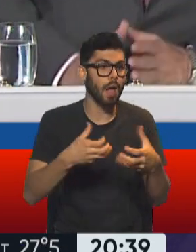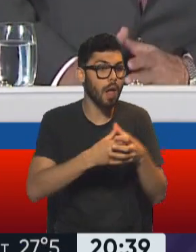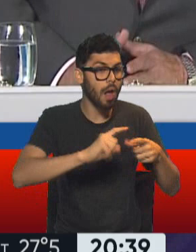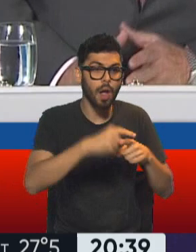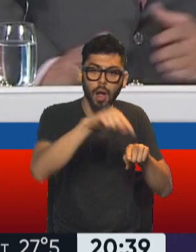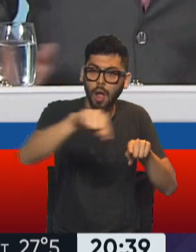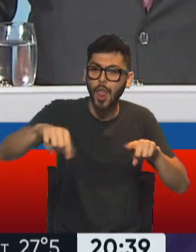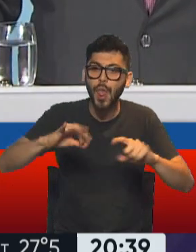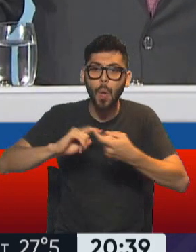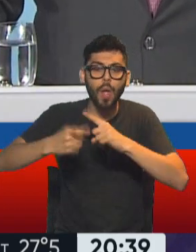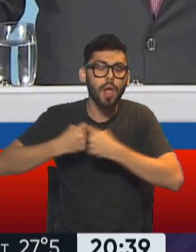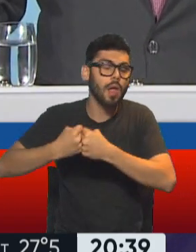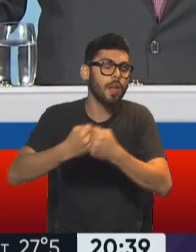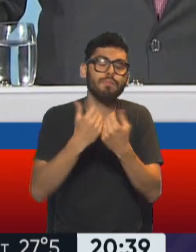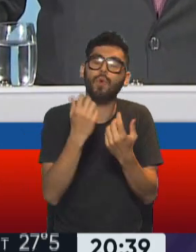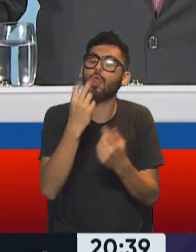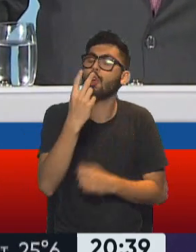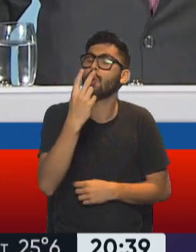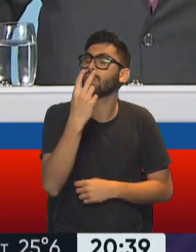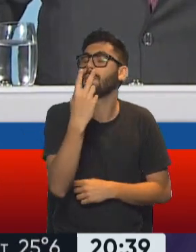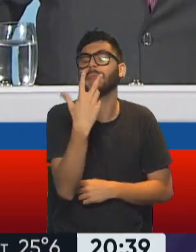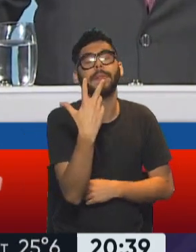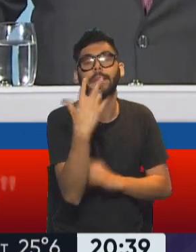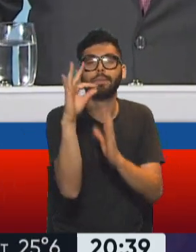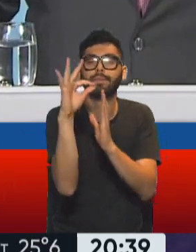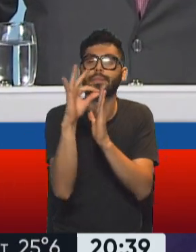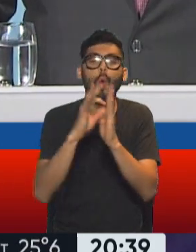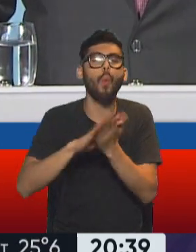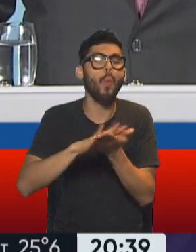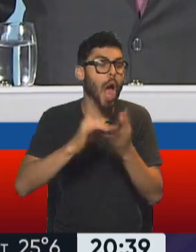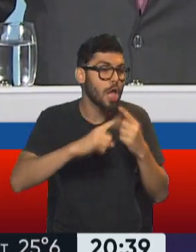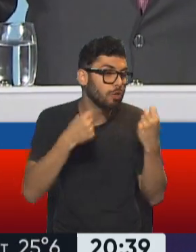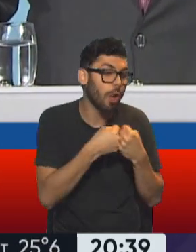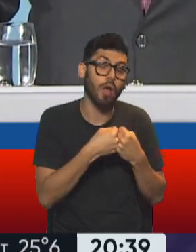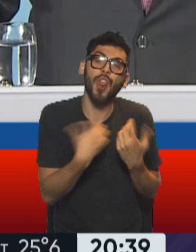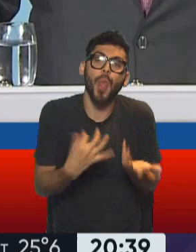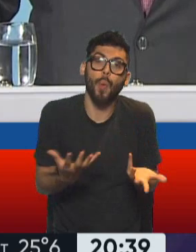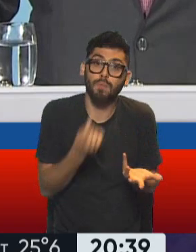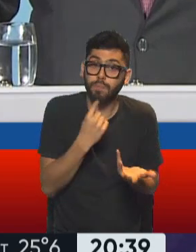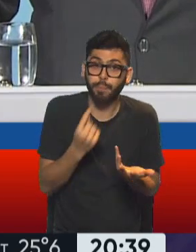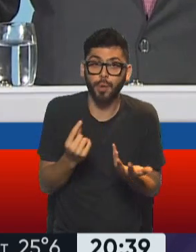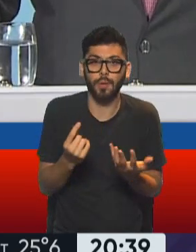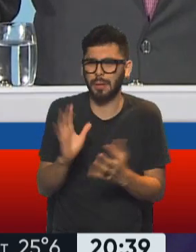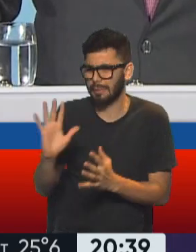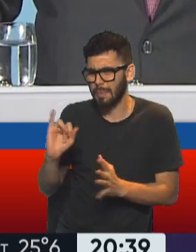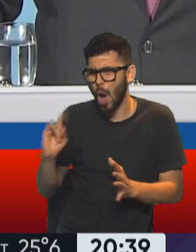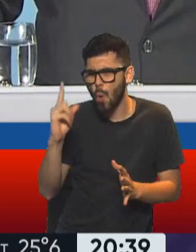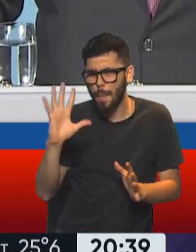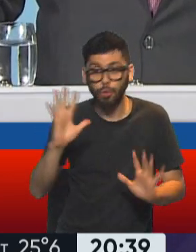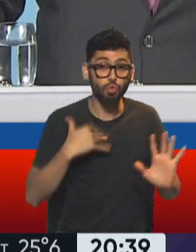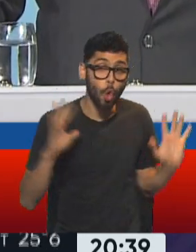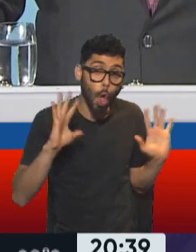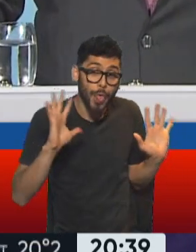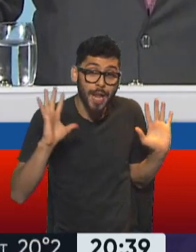acordar 23 puntos básicos porque está esta está esta perspectiva de falta de modelo para dejar decir una cosa más lo